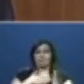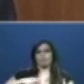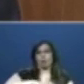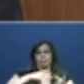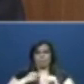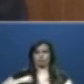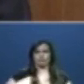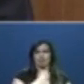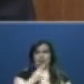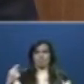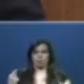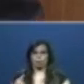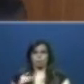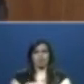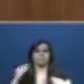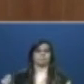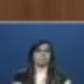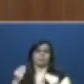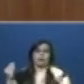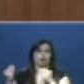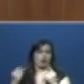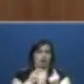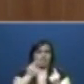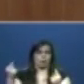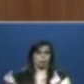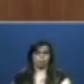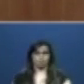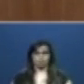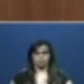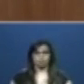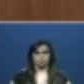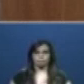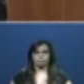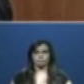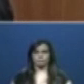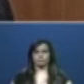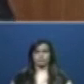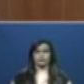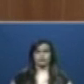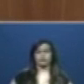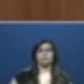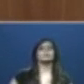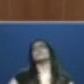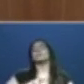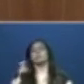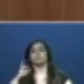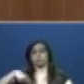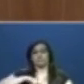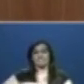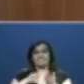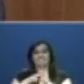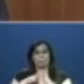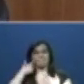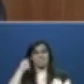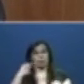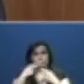de las comisiones de evaluación y mejora existentes en cada uno de ellos por otra parte nuestro sistema sanitario público necesita también